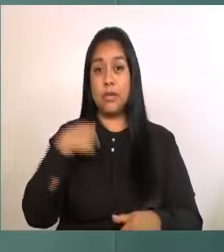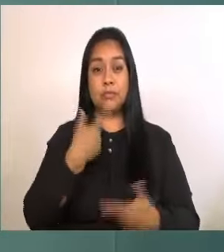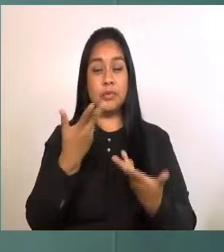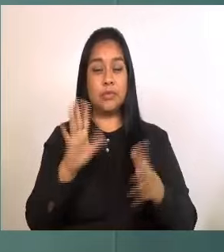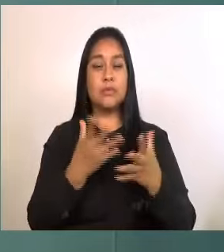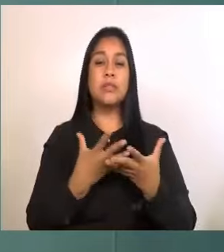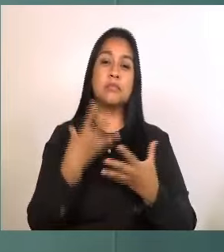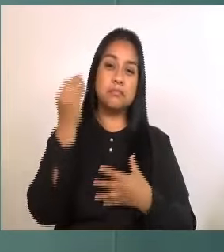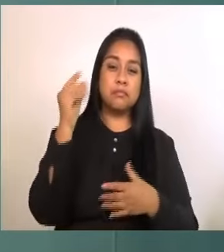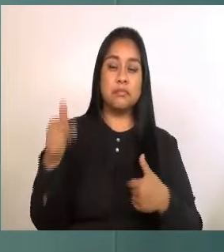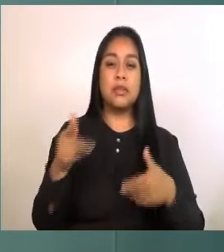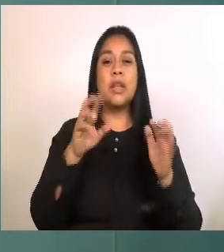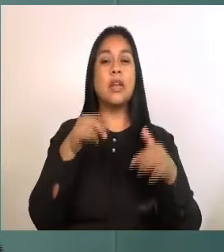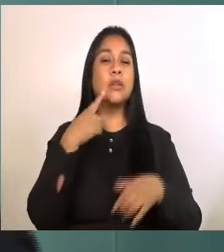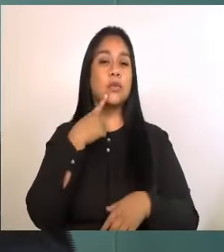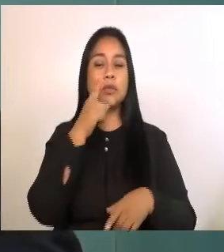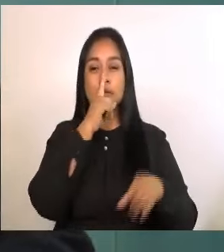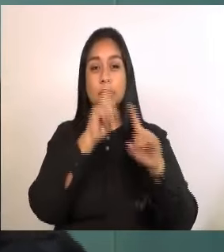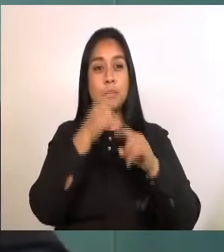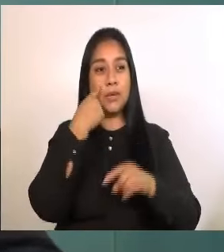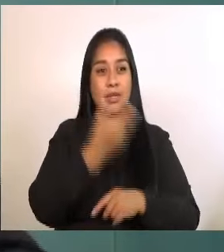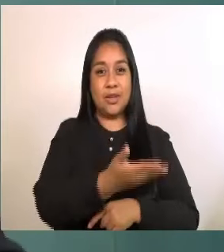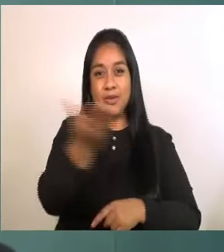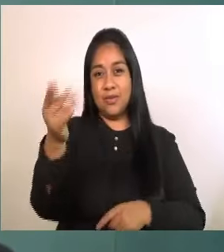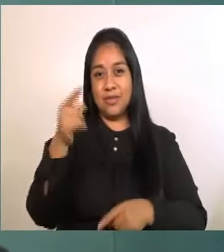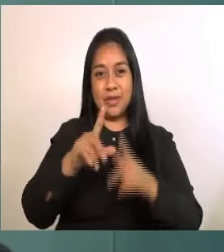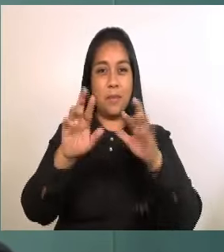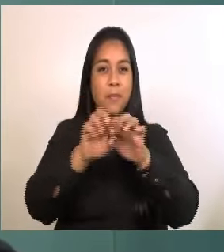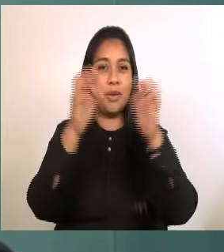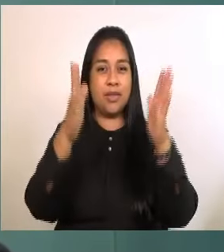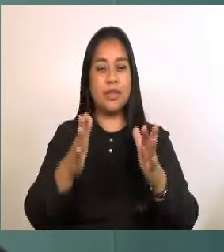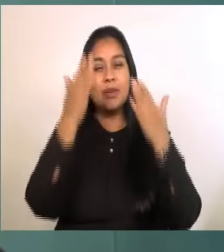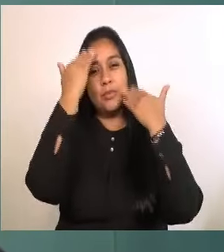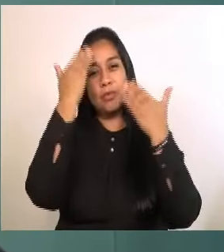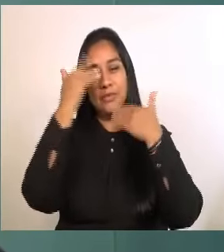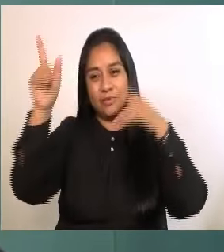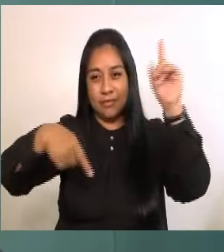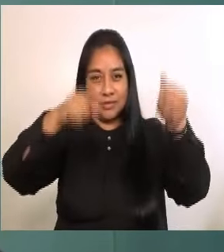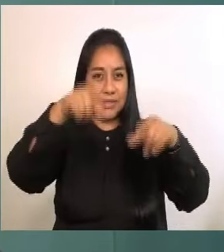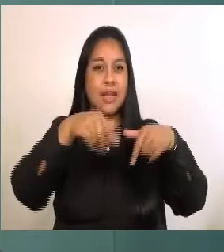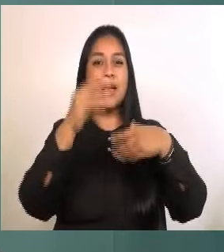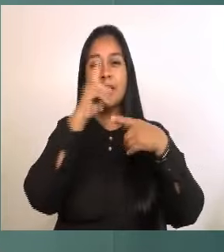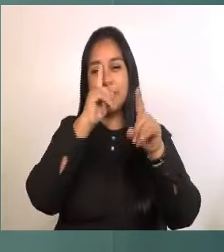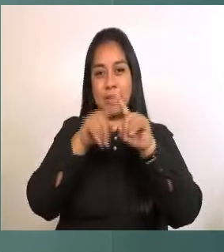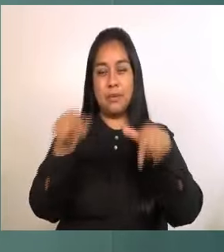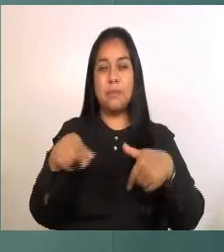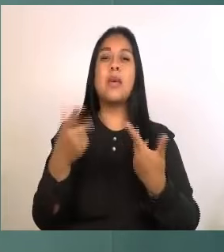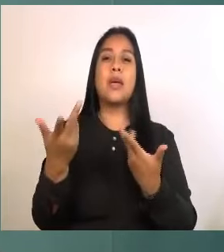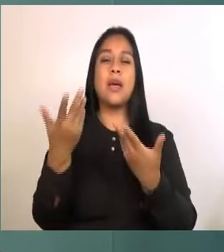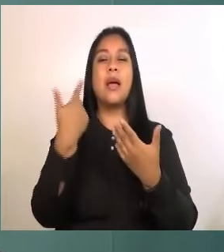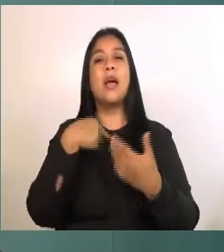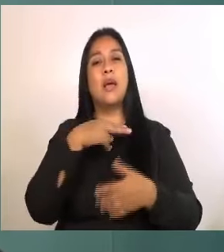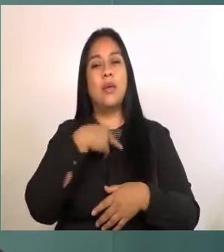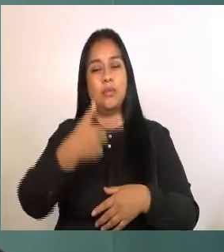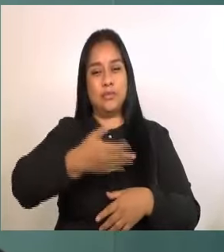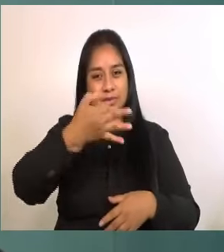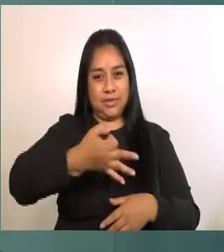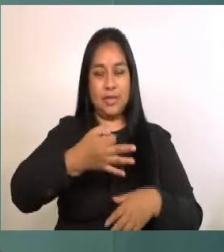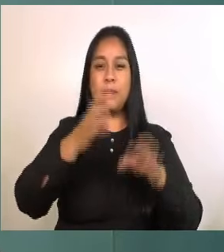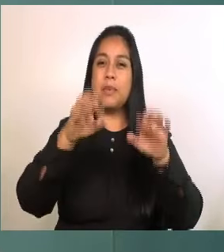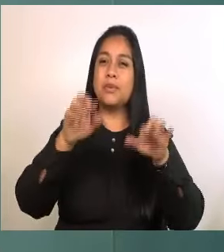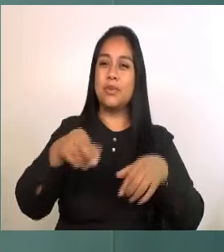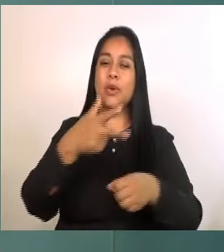autoridades en este momento. Y a ustedes, amigos periodistas, muchísimas gracias por su presencia, así como también a nuestro distinguido